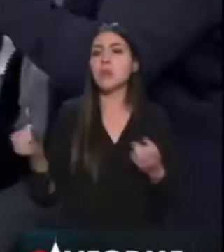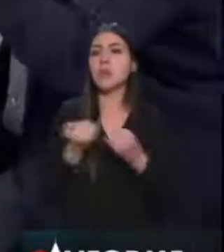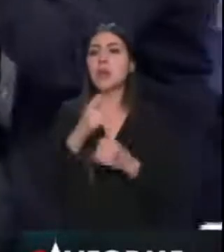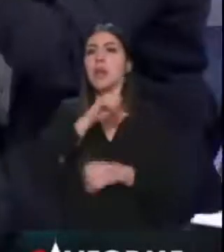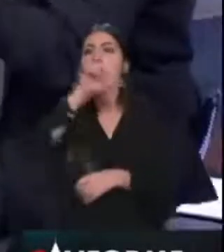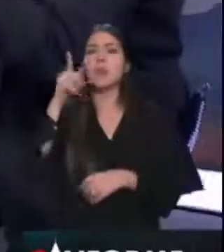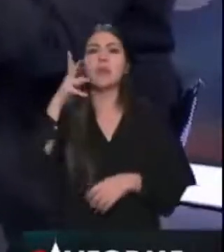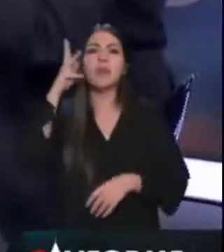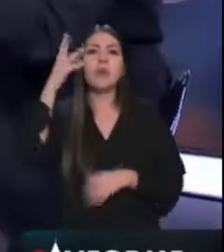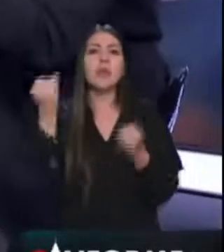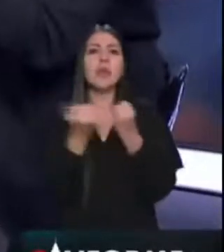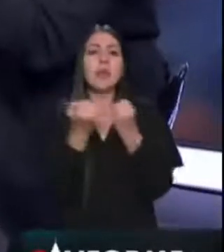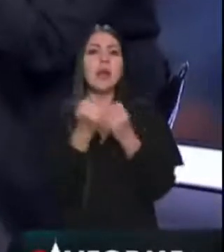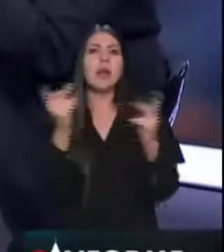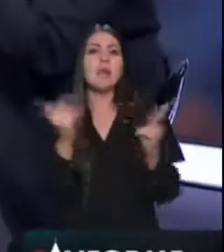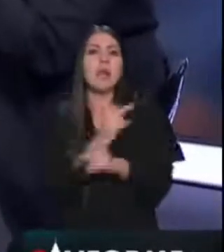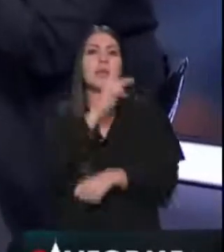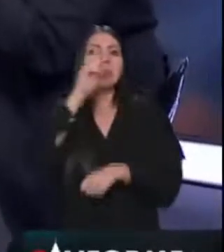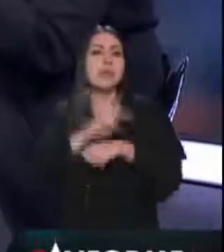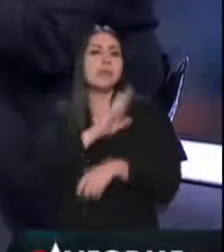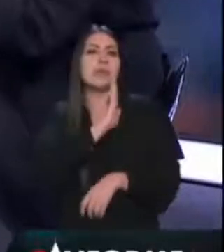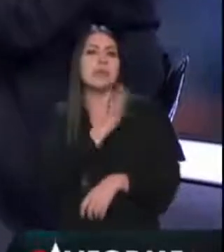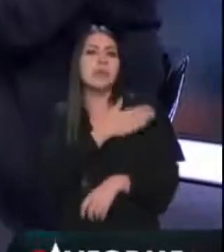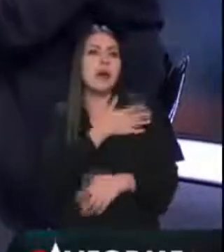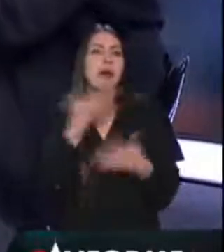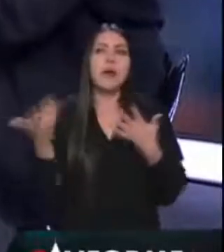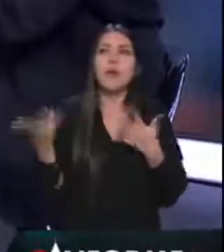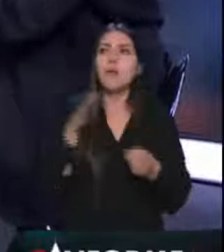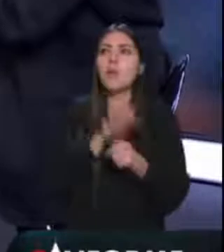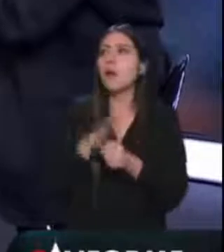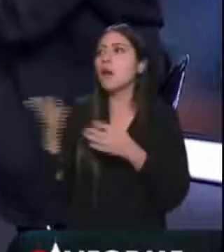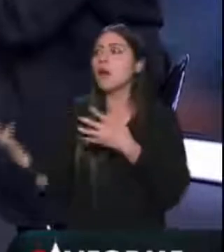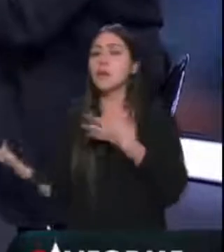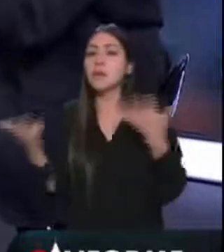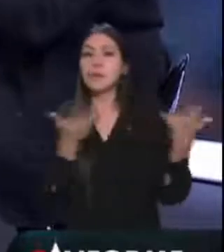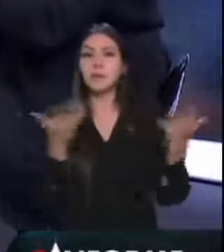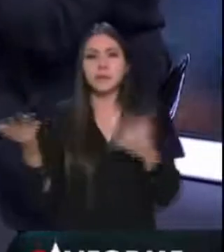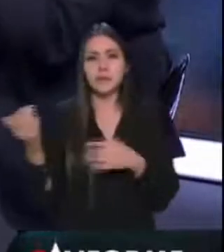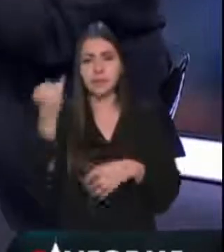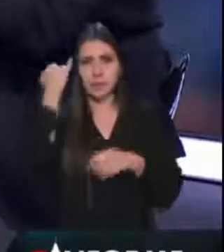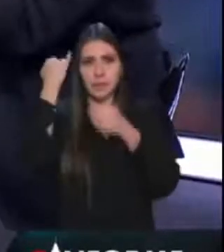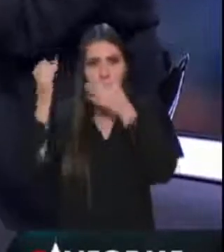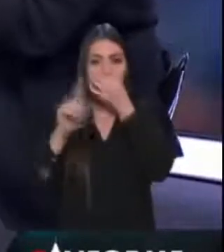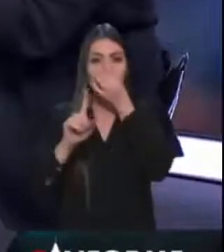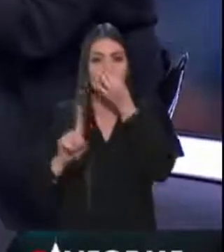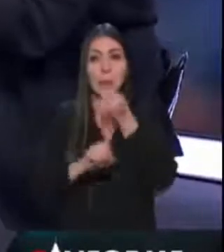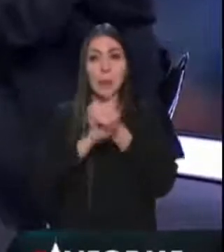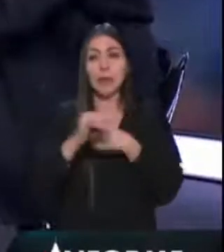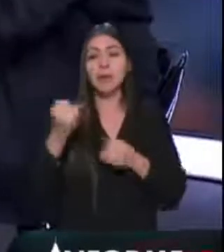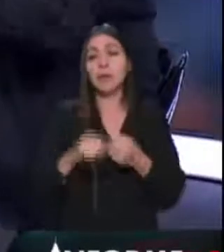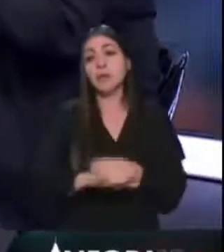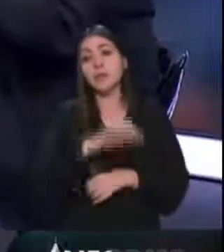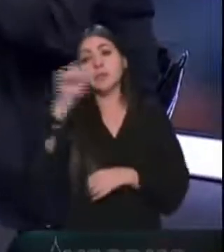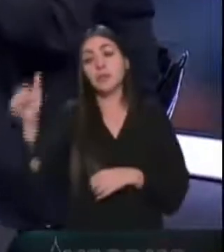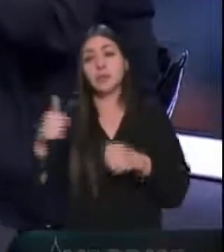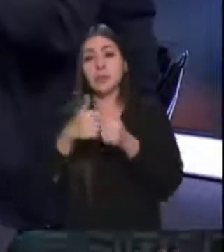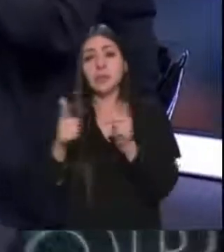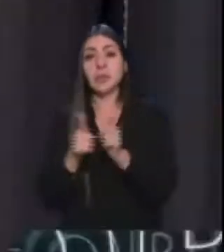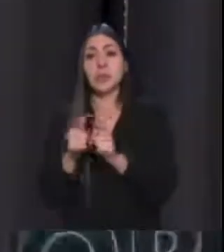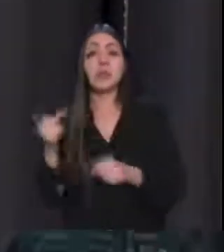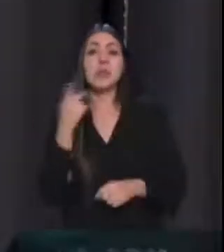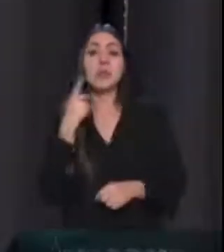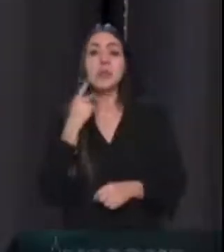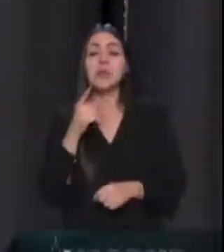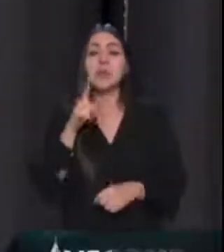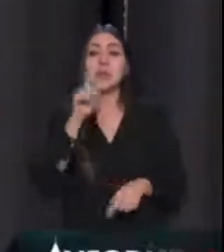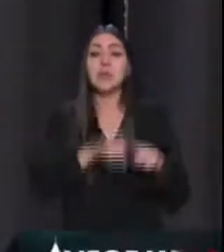otro. Y un gobierno, incluso de izquierda, como el Partido Socialista Obrero Español, con la coalición Unidos Podemos, no pueden resolver el